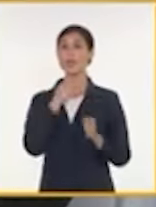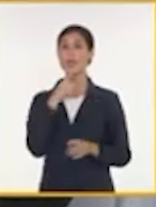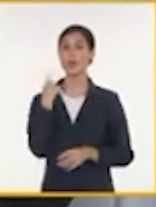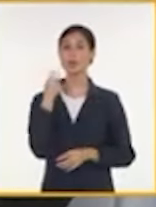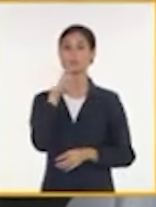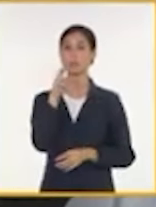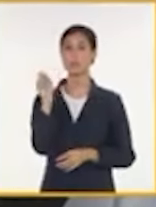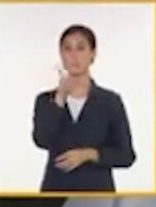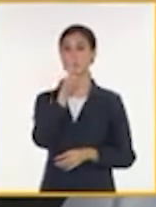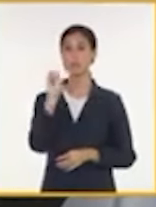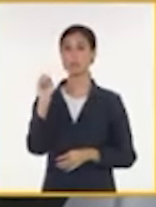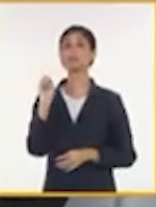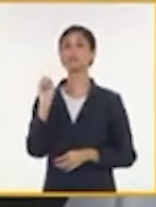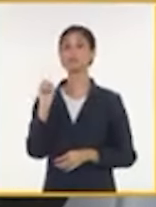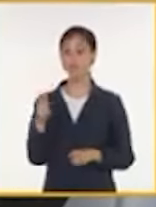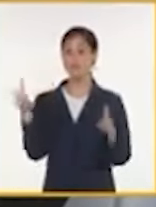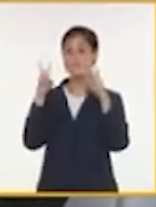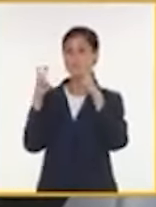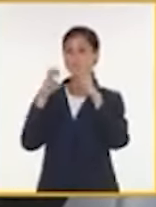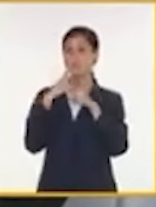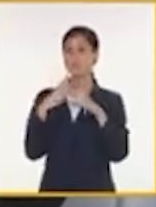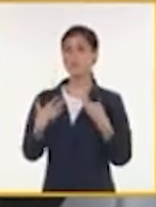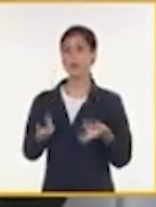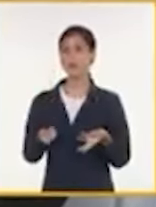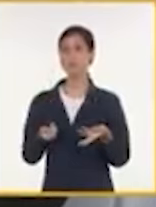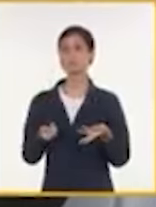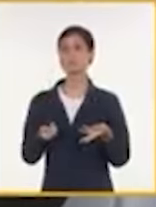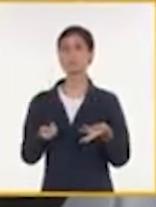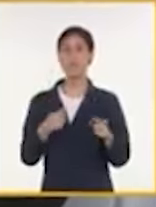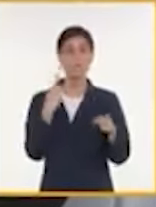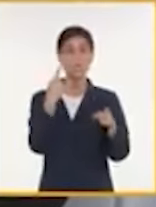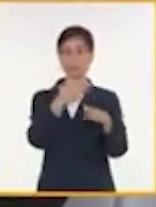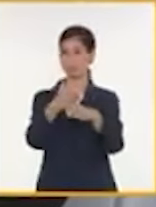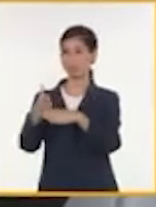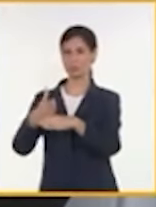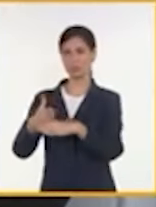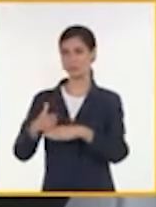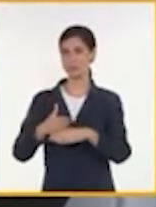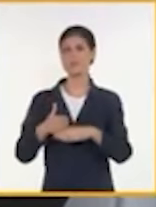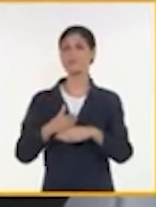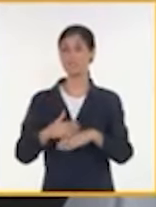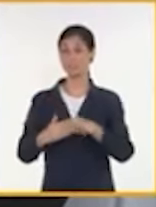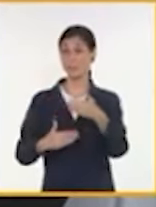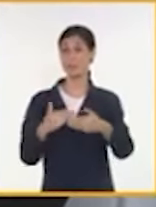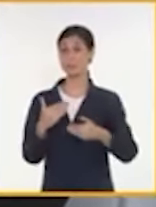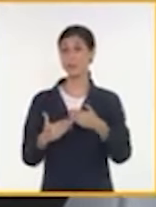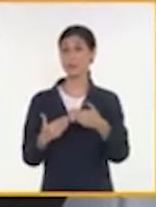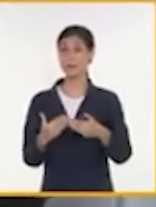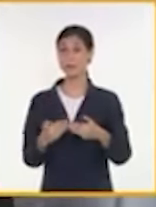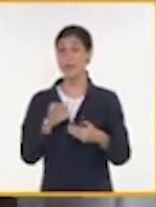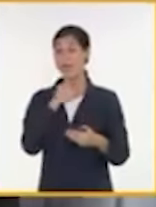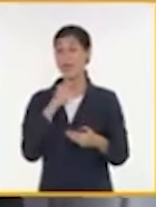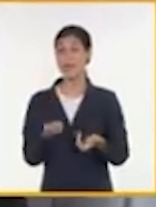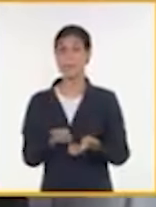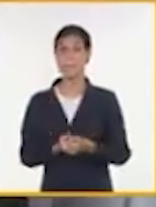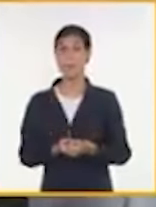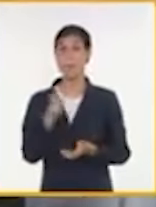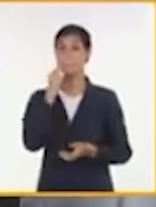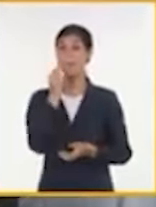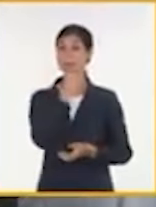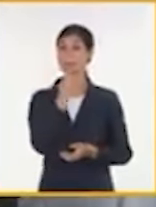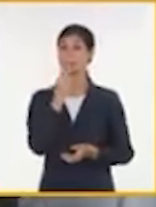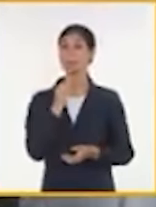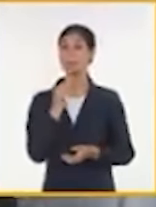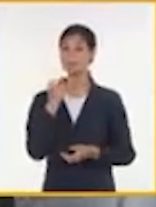de hechos vandálicos contra nuestro conos es decir contra bustos de nuestro hree nacional y vayas con